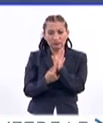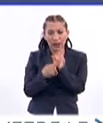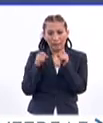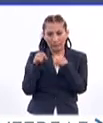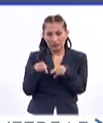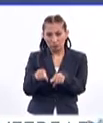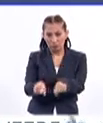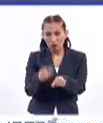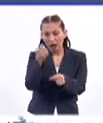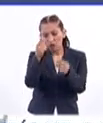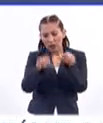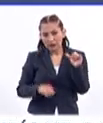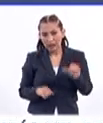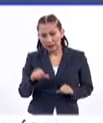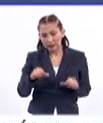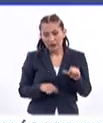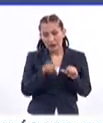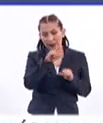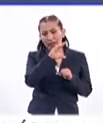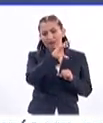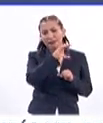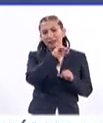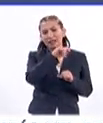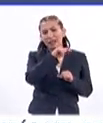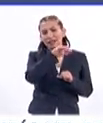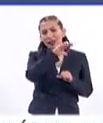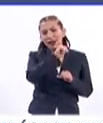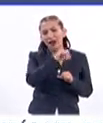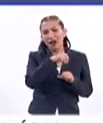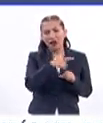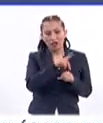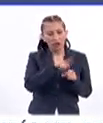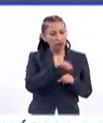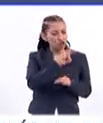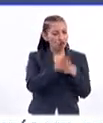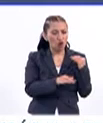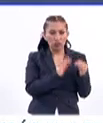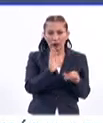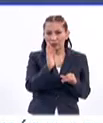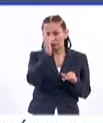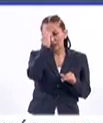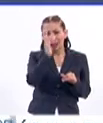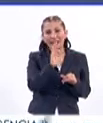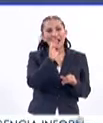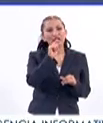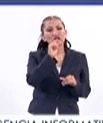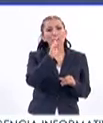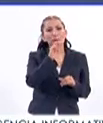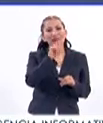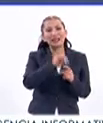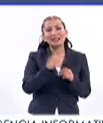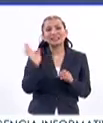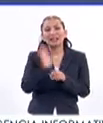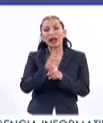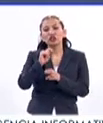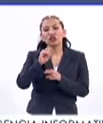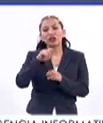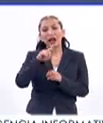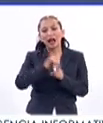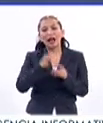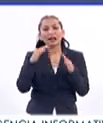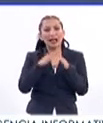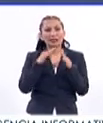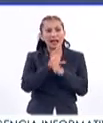paralela o ciertas secciones en la Cineteca Nacional. Tenemos todas las retrospectivas, en Cine Tonalá, la Casa